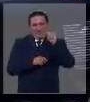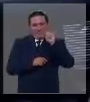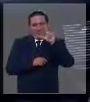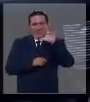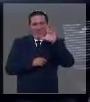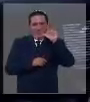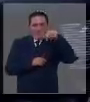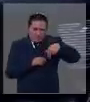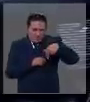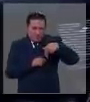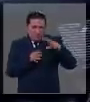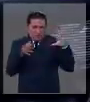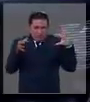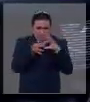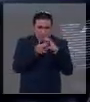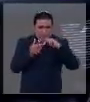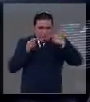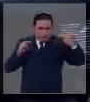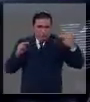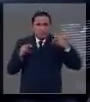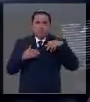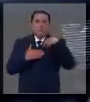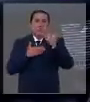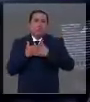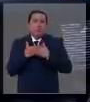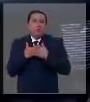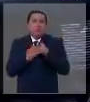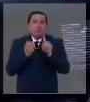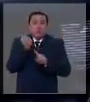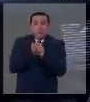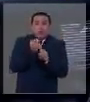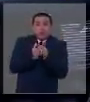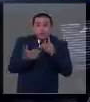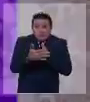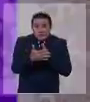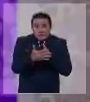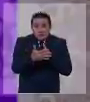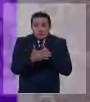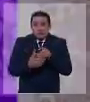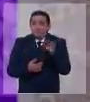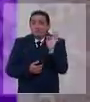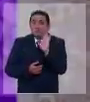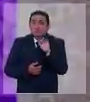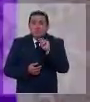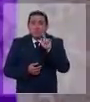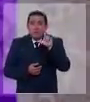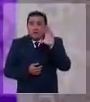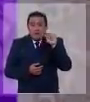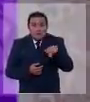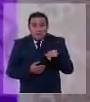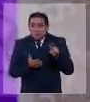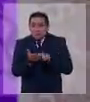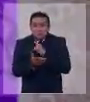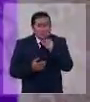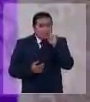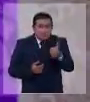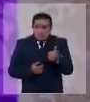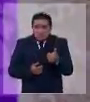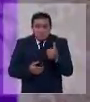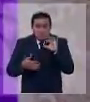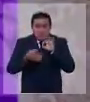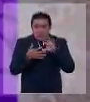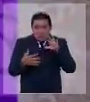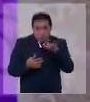economía mexicana enfrente sus desafíos y tengamos crecimiento económico sin Telecán, candidato? Sí.